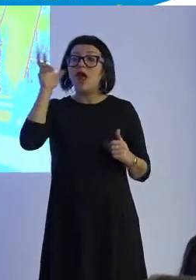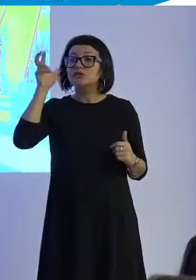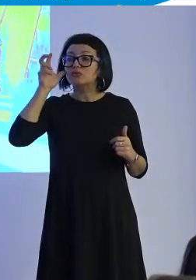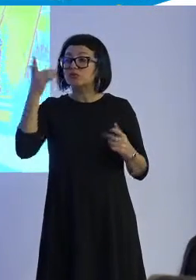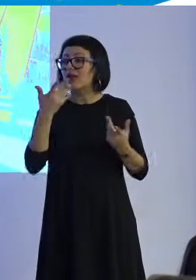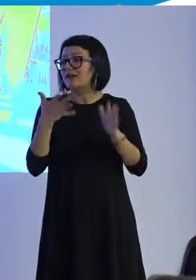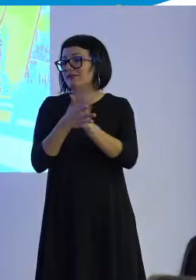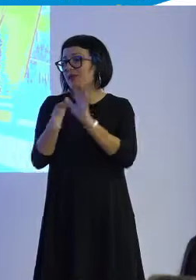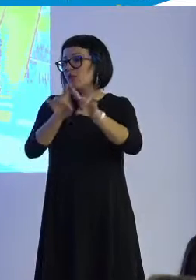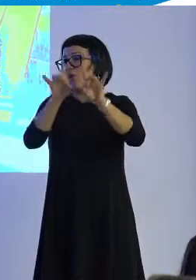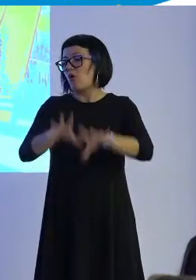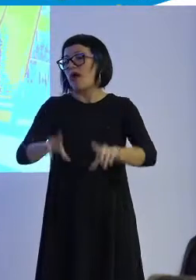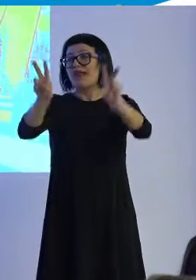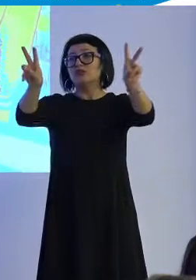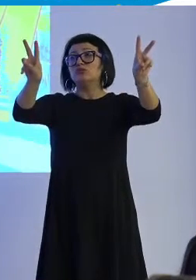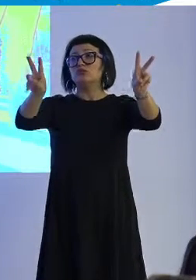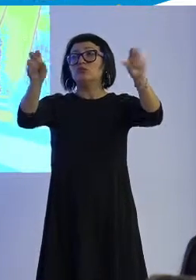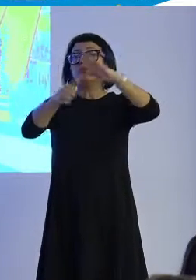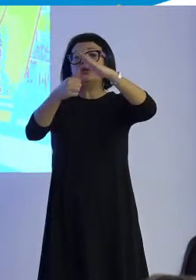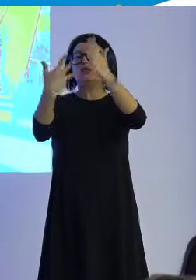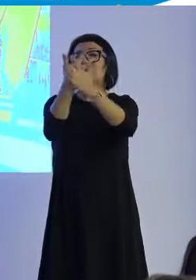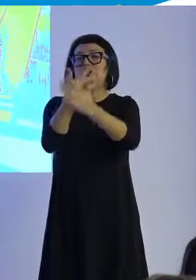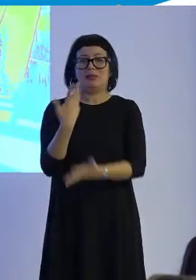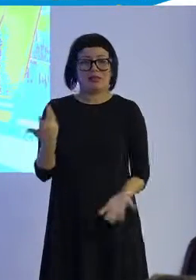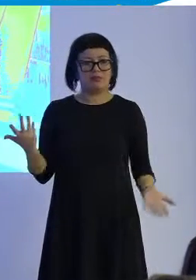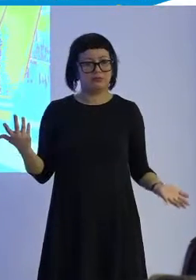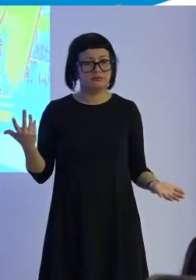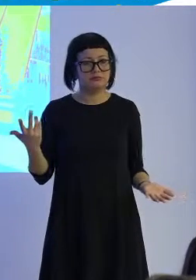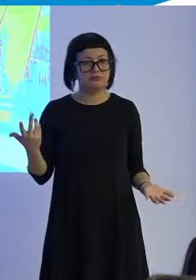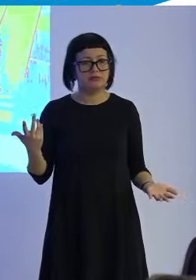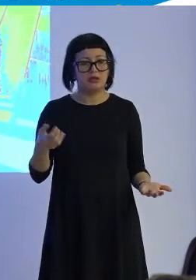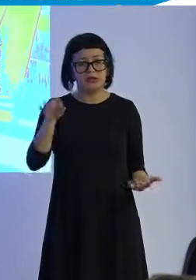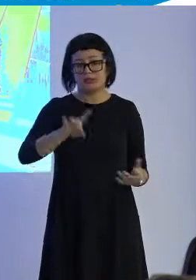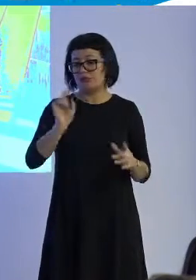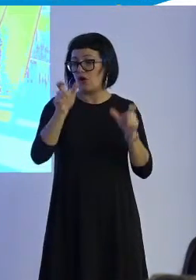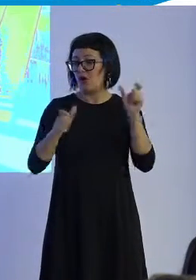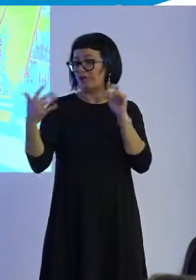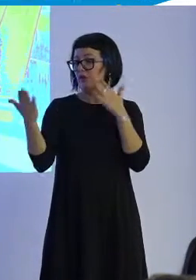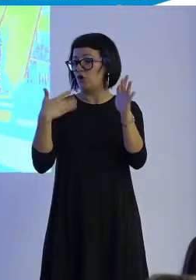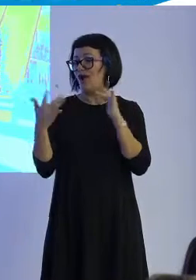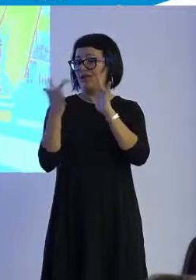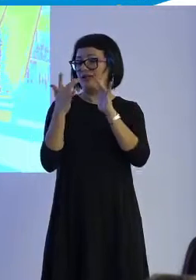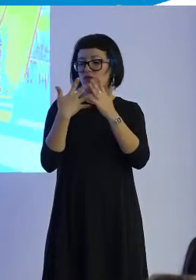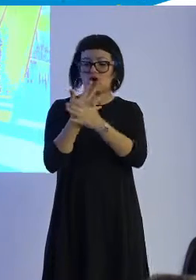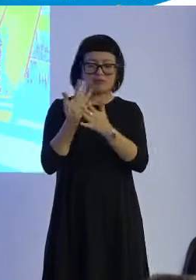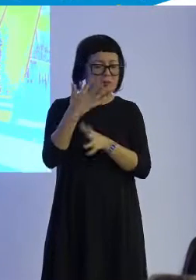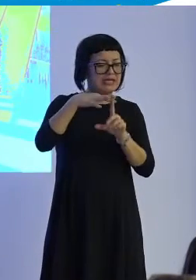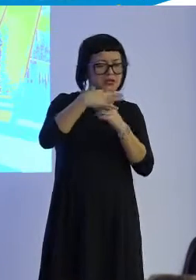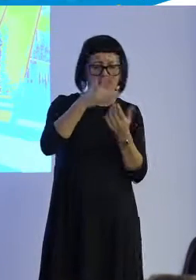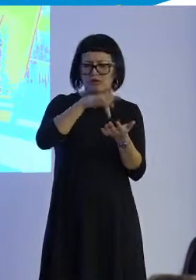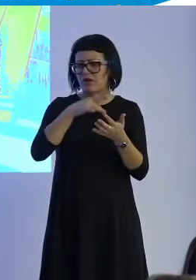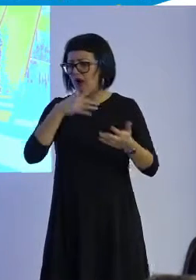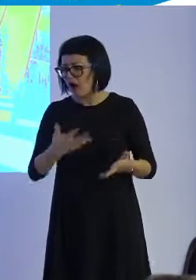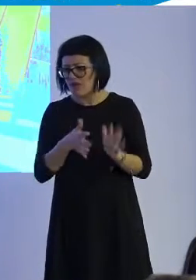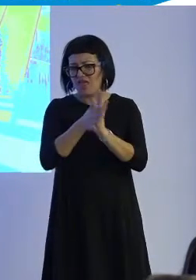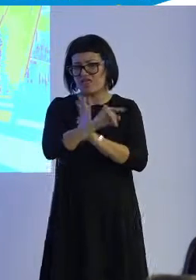los subtítulos que sean explicativos, que no solamente pongan las frases cuando las personas que están interactuando, sino que nos expliquen cuál es la situación, que